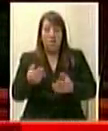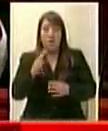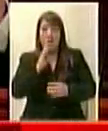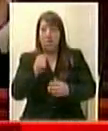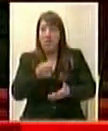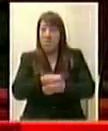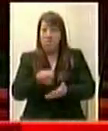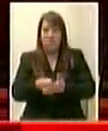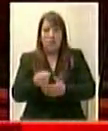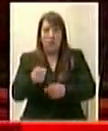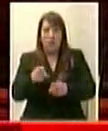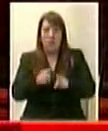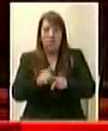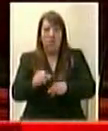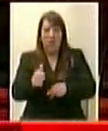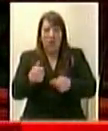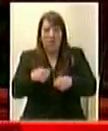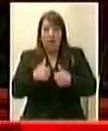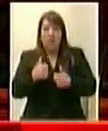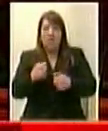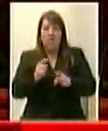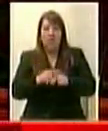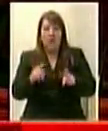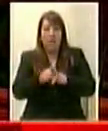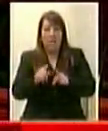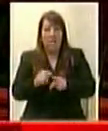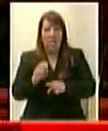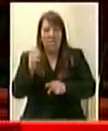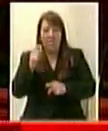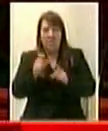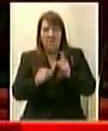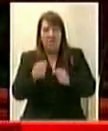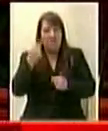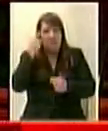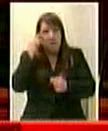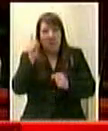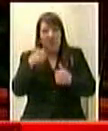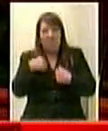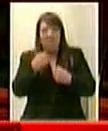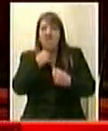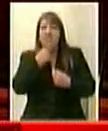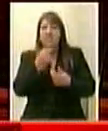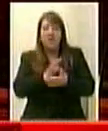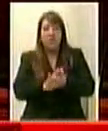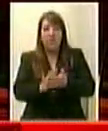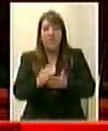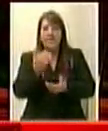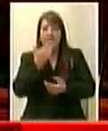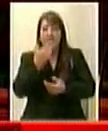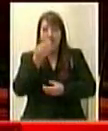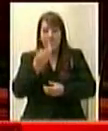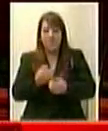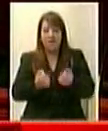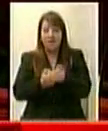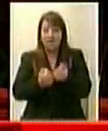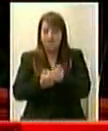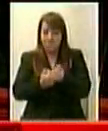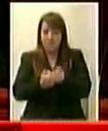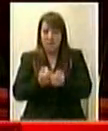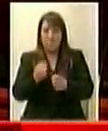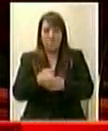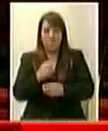de indemnizaciones también de otras vidas, yo creo, de estas personas que no tienen voz, quien les apoye